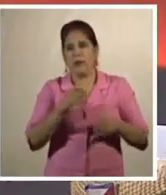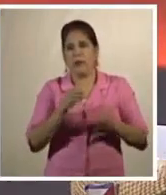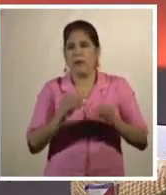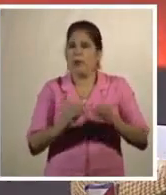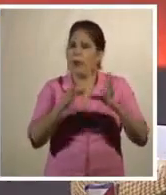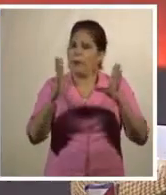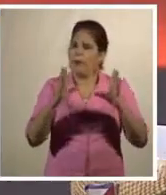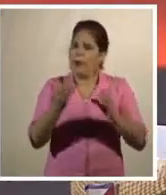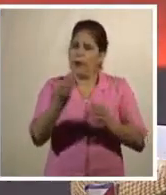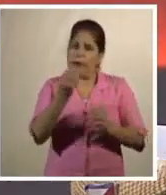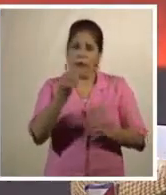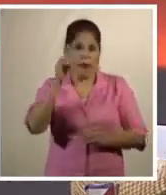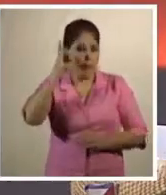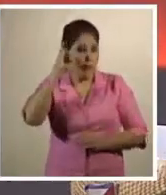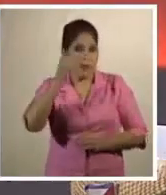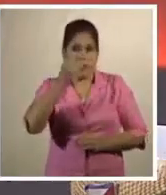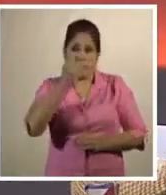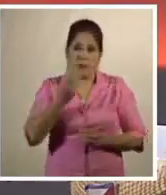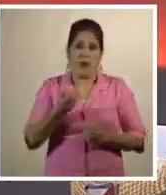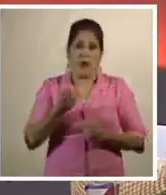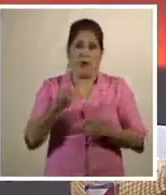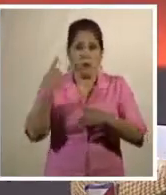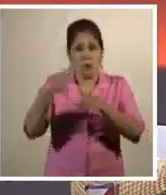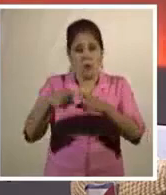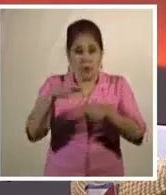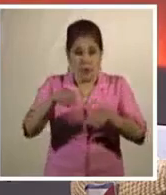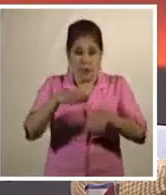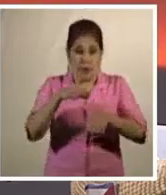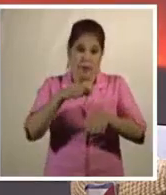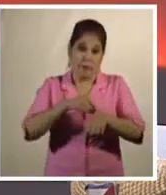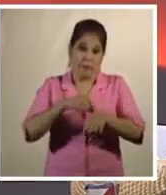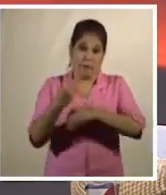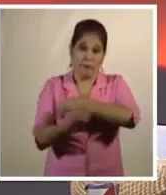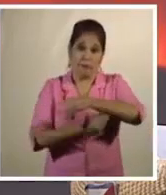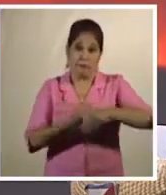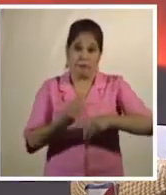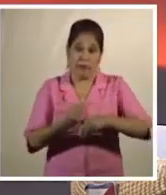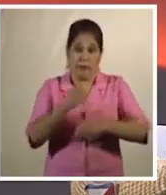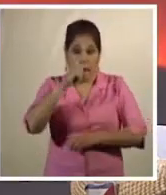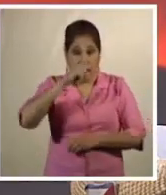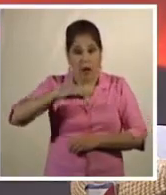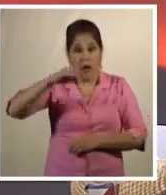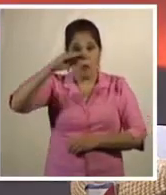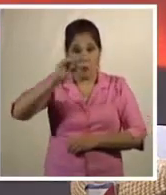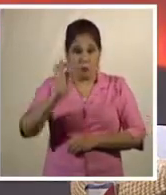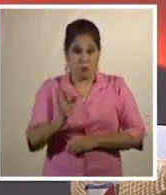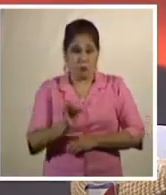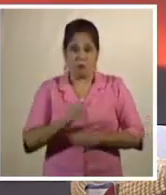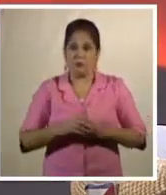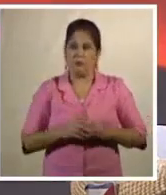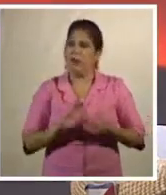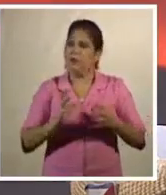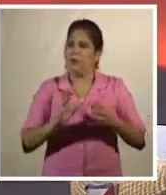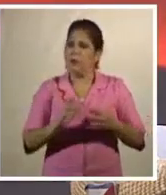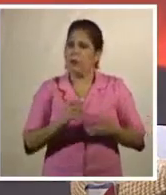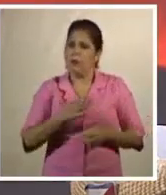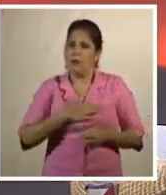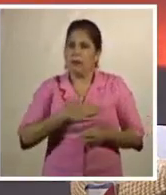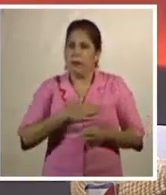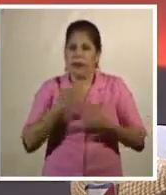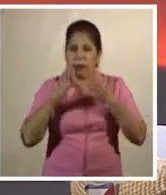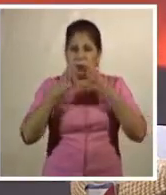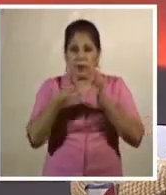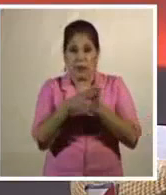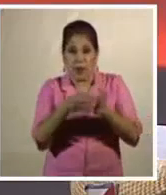determinados horarios y el seguir esos horarios le dan mucha seguridad y mucha tranquilidad los niños los niños de pronto sus adultos referentes las